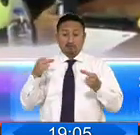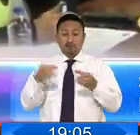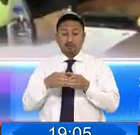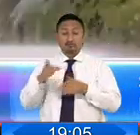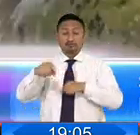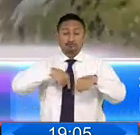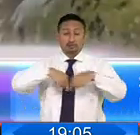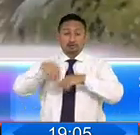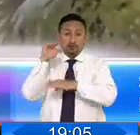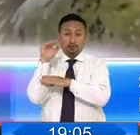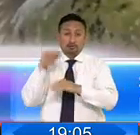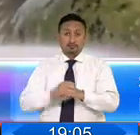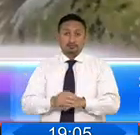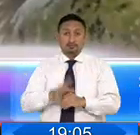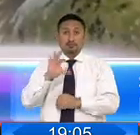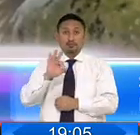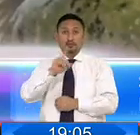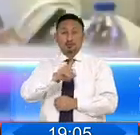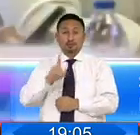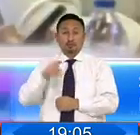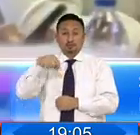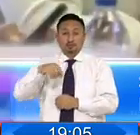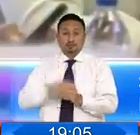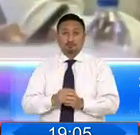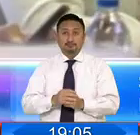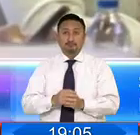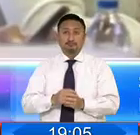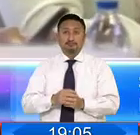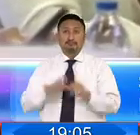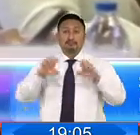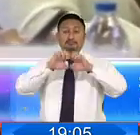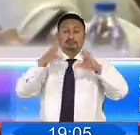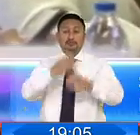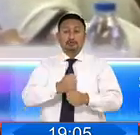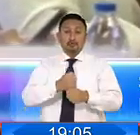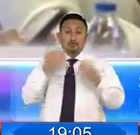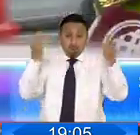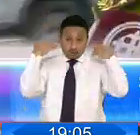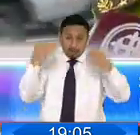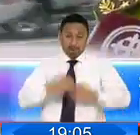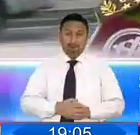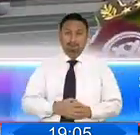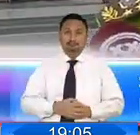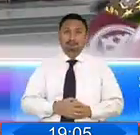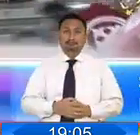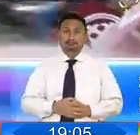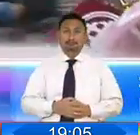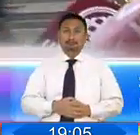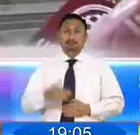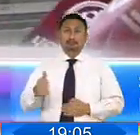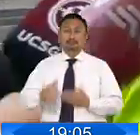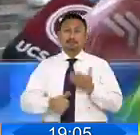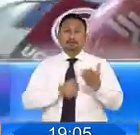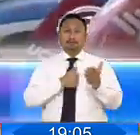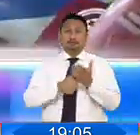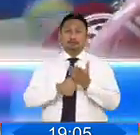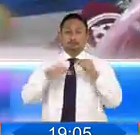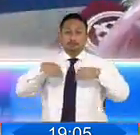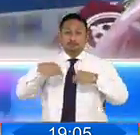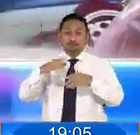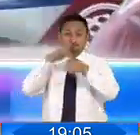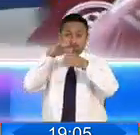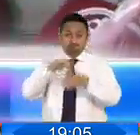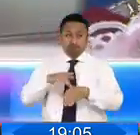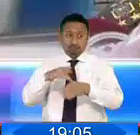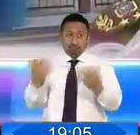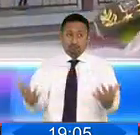Tránsito del Ecuador, ECU-911 y Corporación para la Seguridad Ciudadana de Guayaquil. Ha citado el señor ministro, conjuntamente con el gobernador, a un